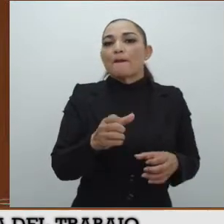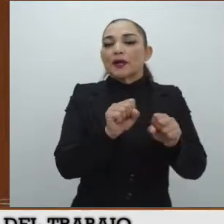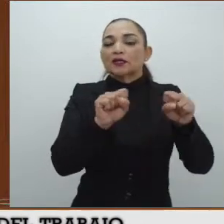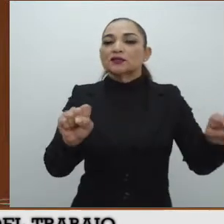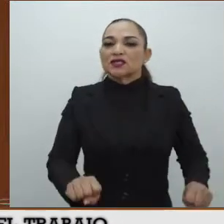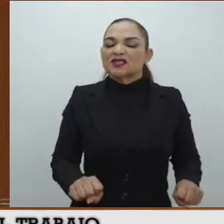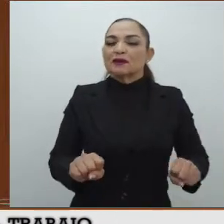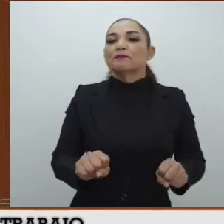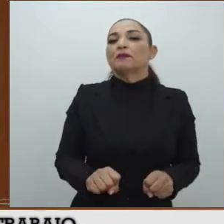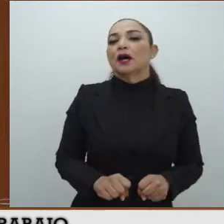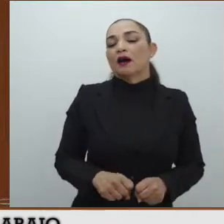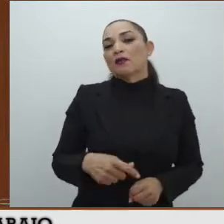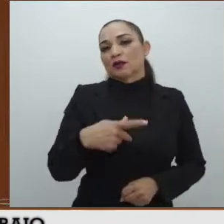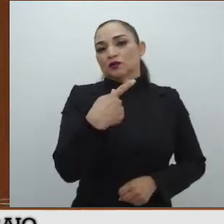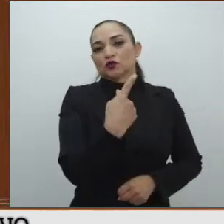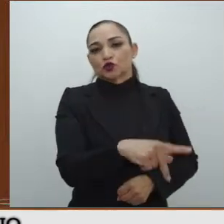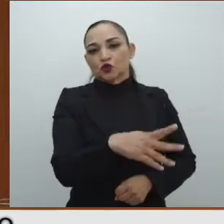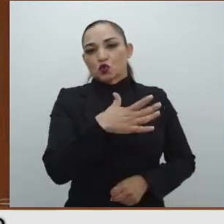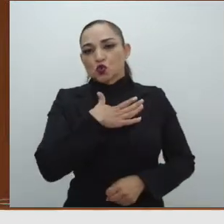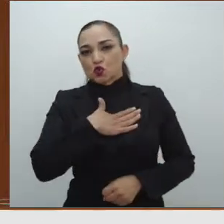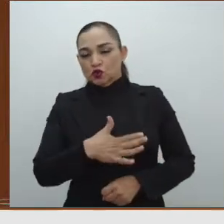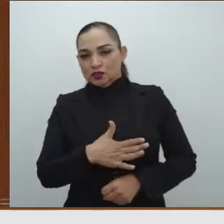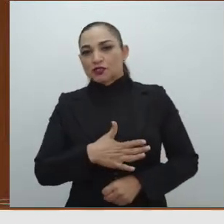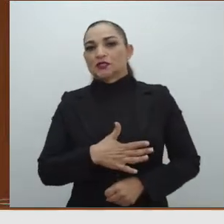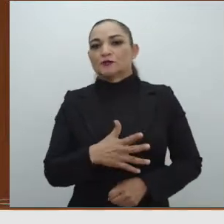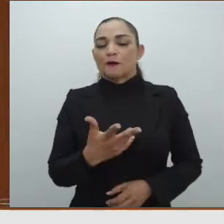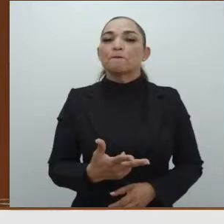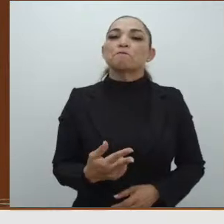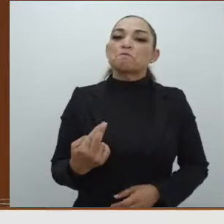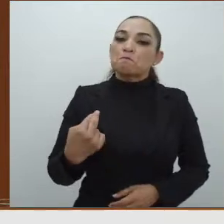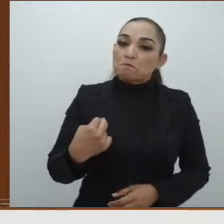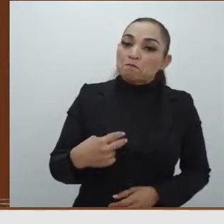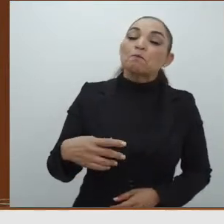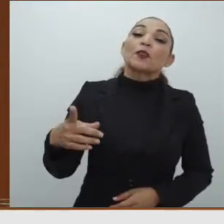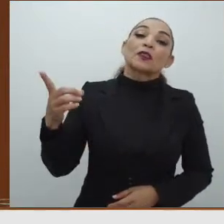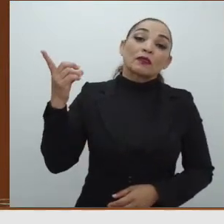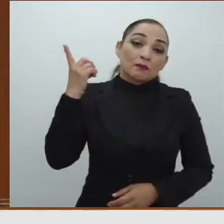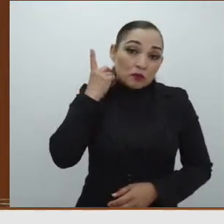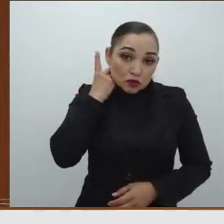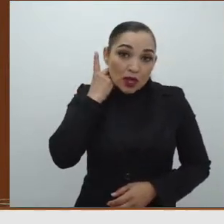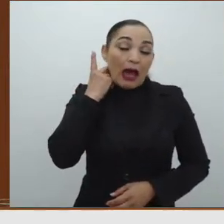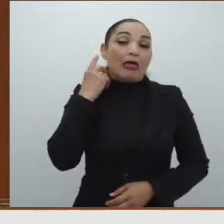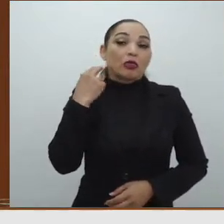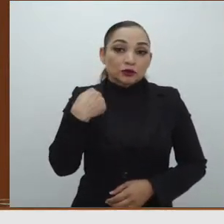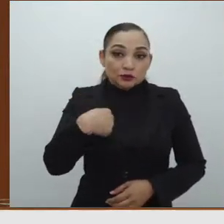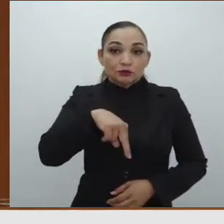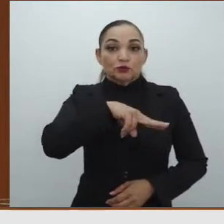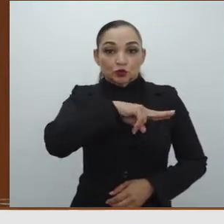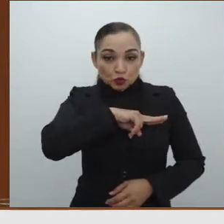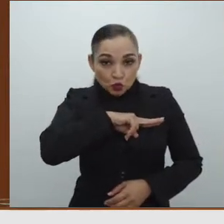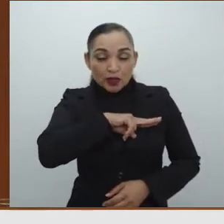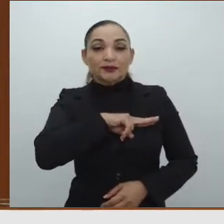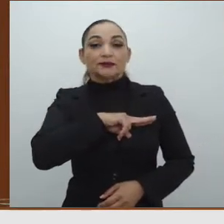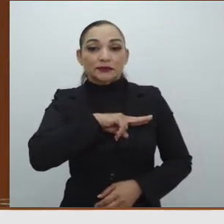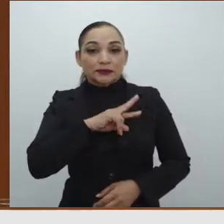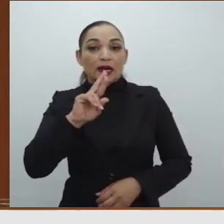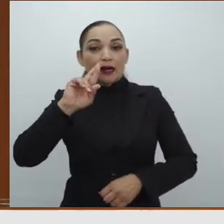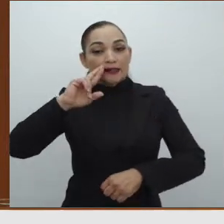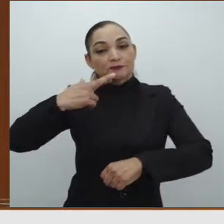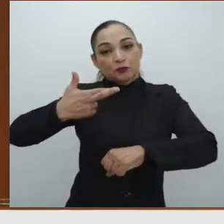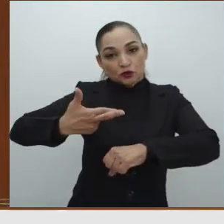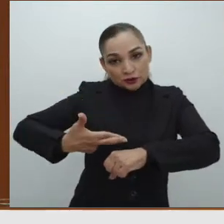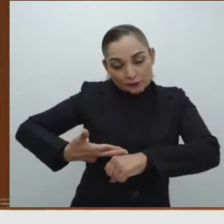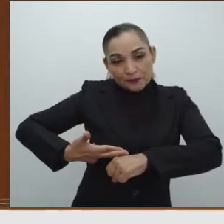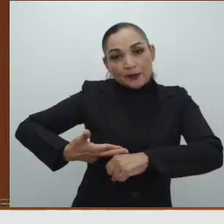impartición de justicia. Es nuestra responsabilidad y obligación, compañeros y compañeras